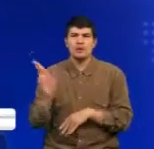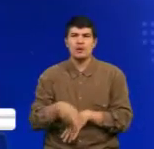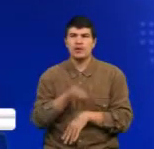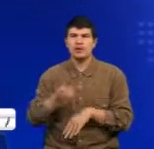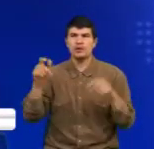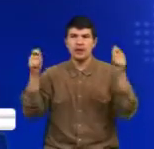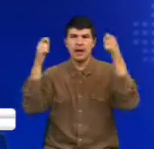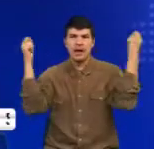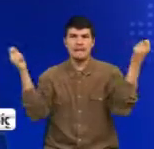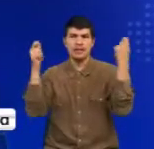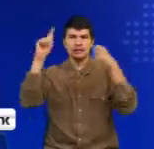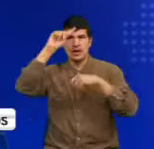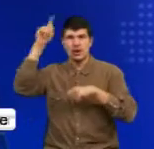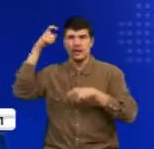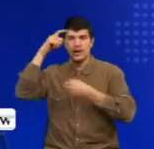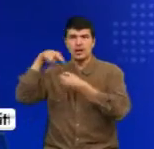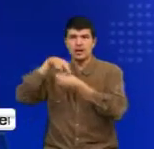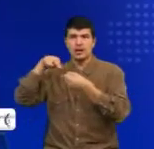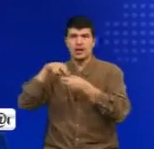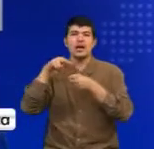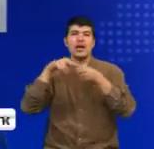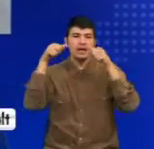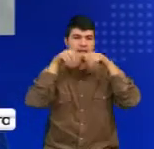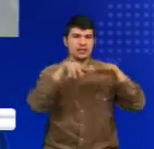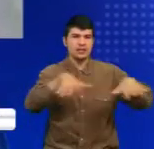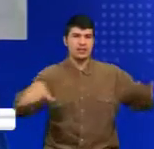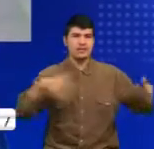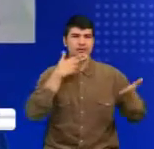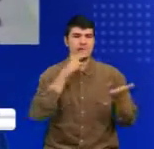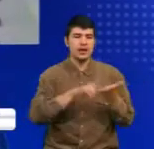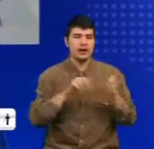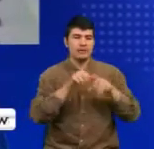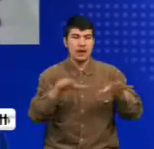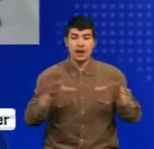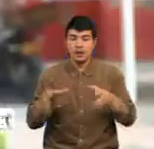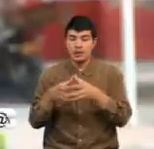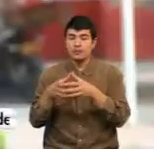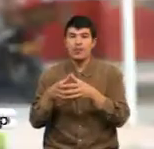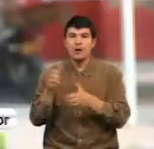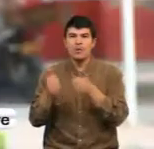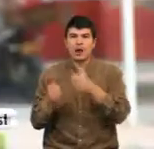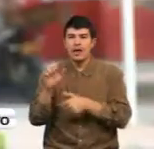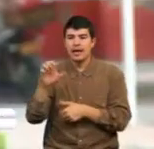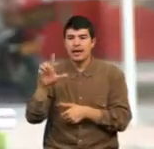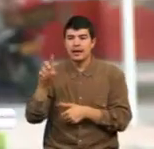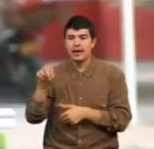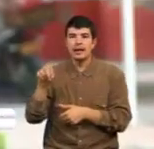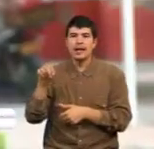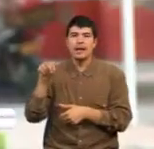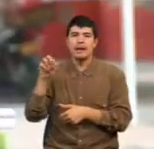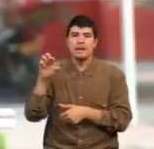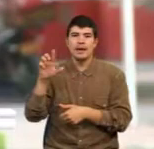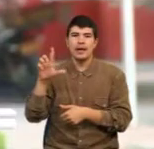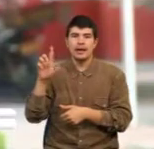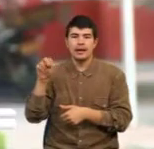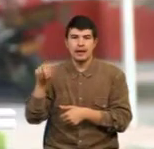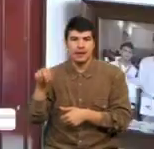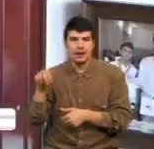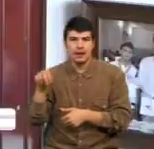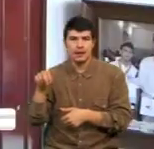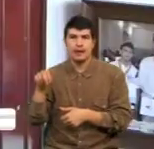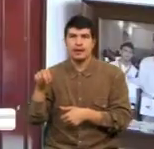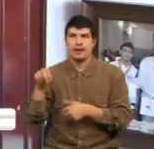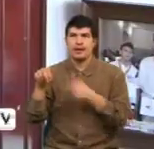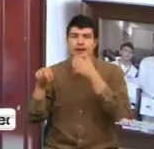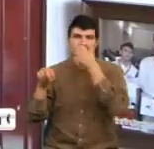gobierno regional y la distribución de panfletos en los grupos estarían el l nfl el clan del golfo y 'los rastrojos'